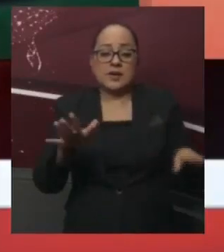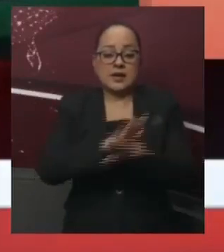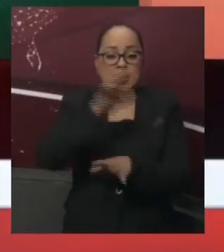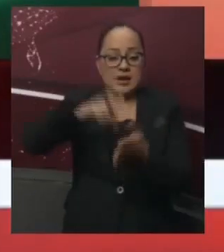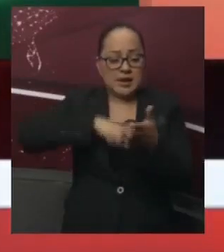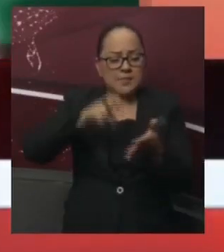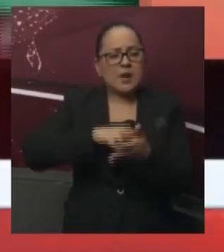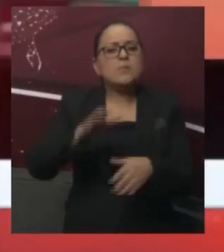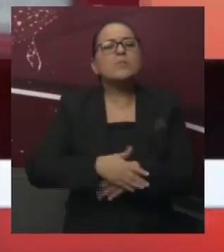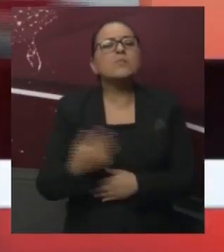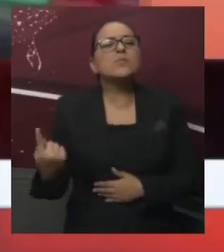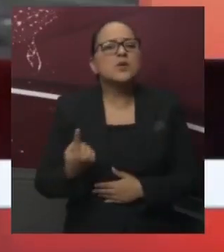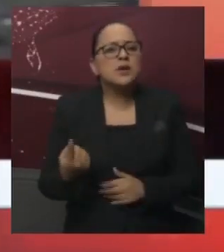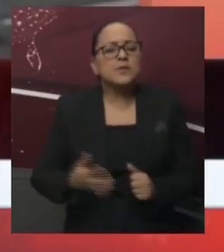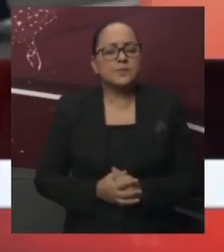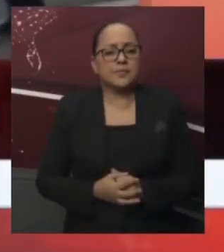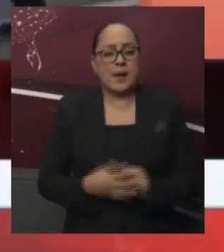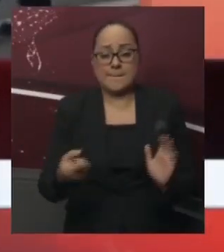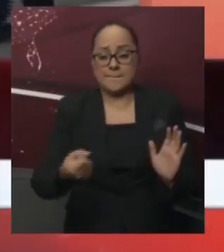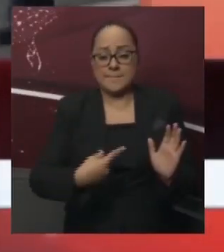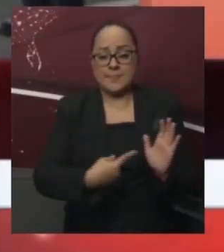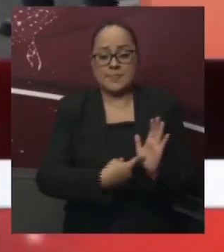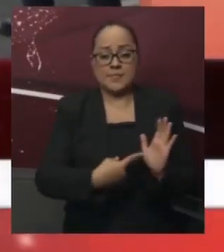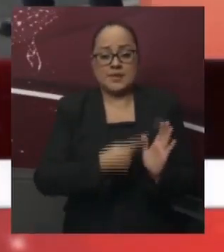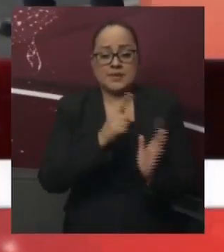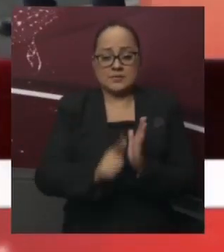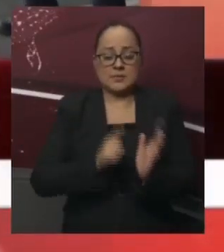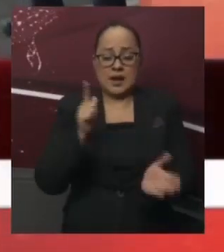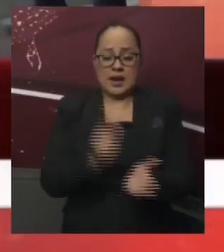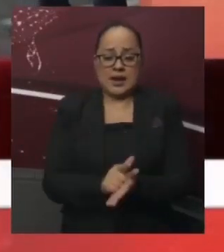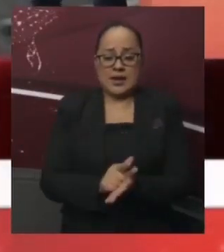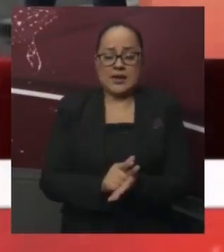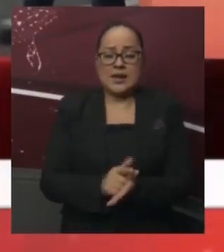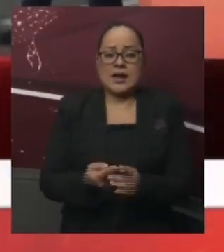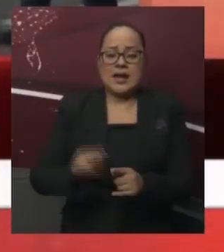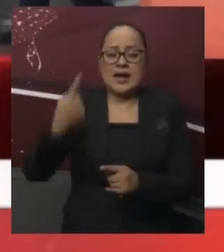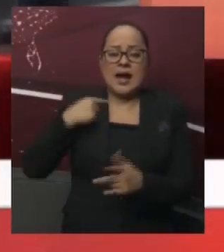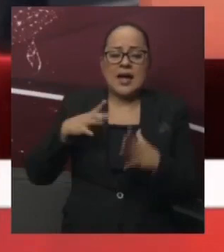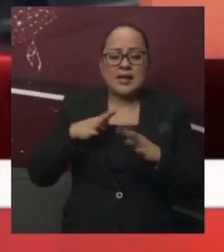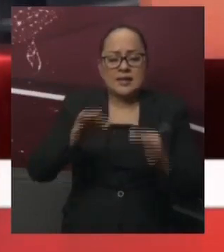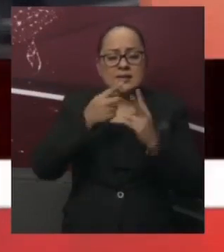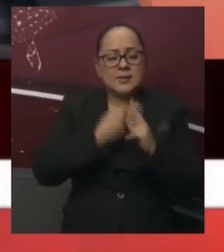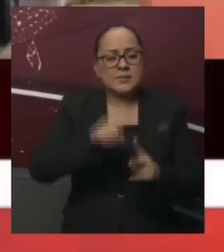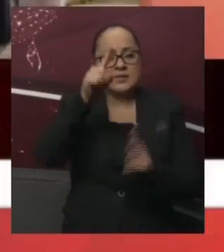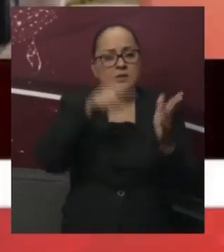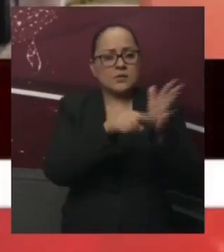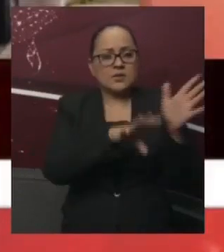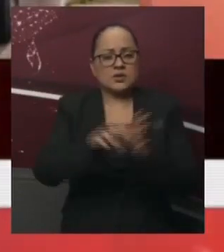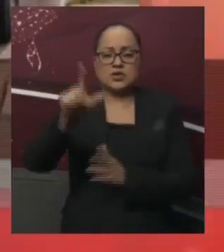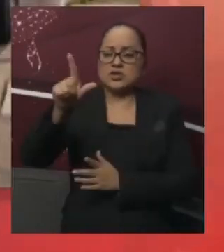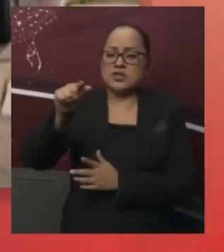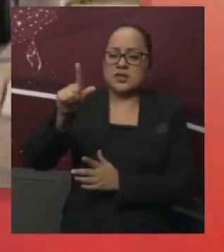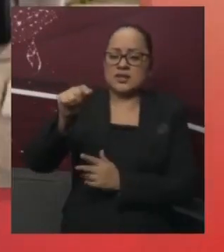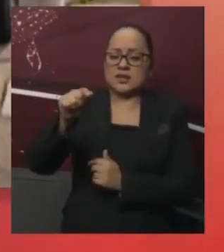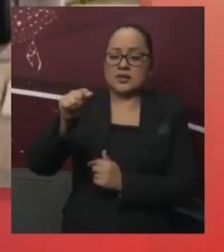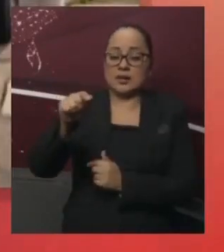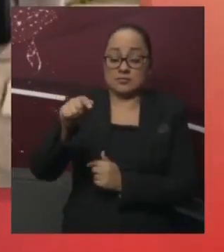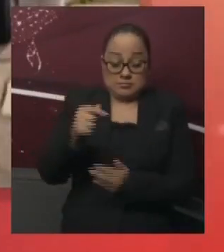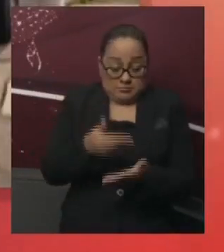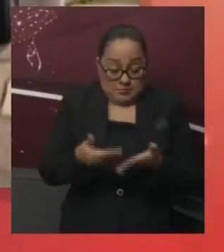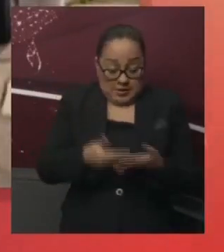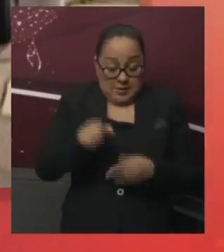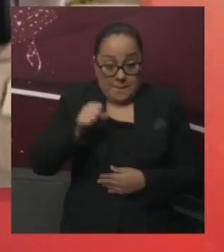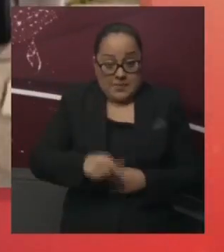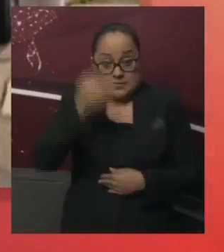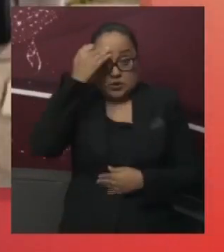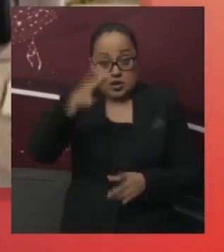qué? Esta ley se formuló en un momento en los 70s que ya no corresponde a